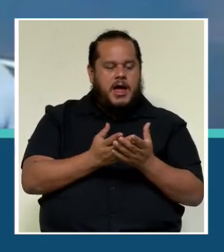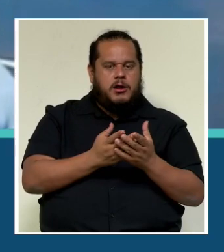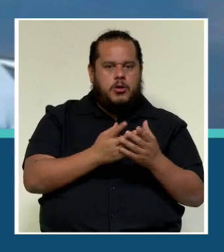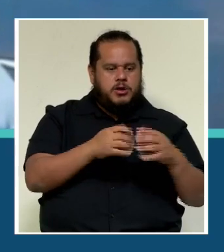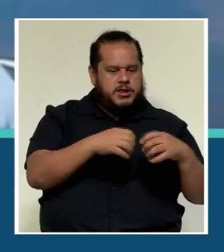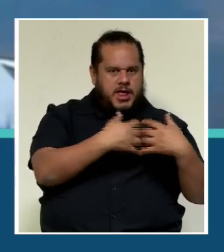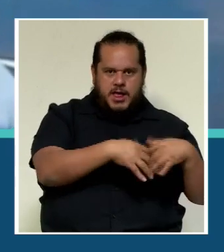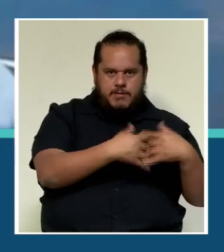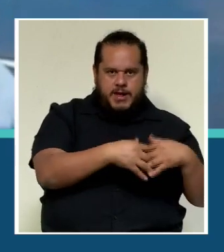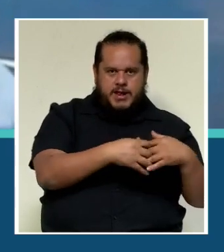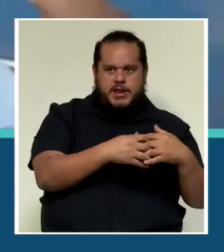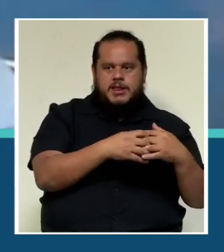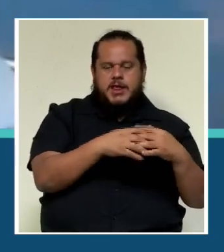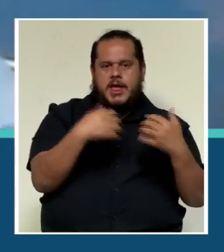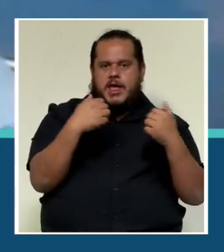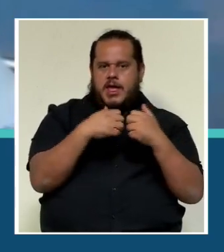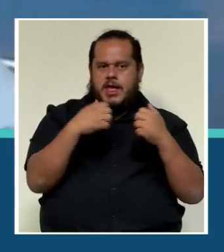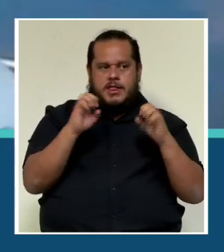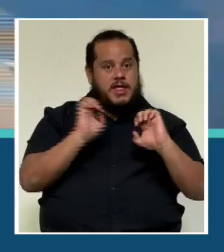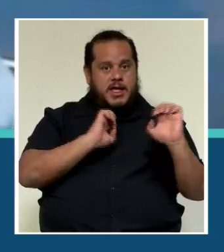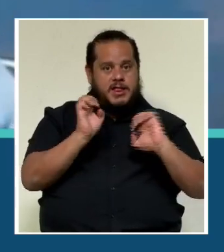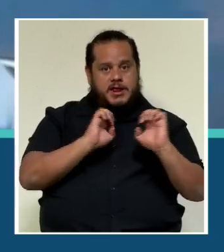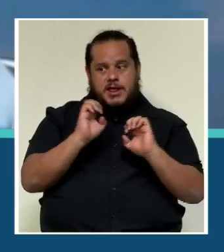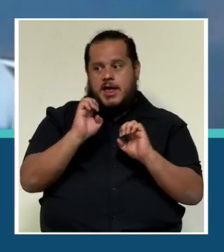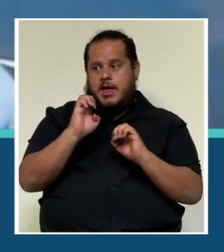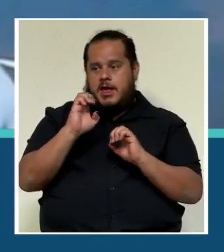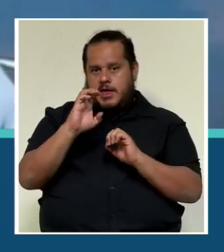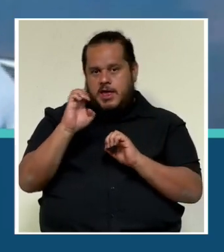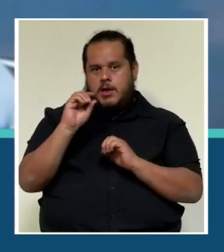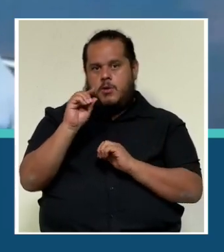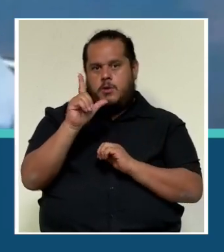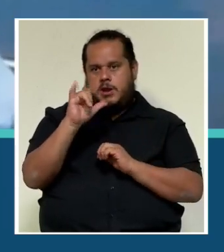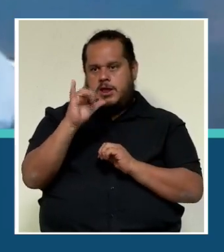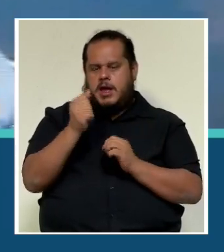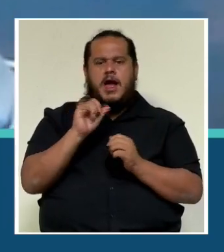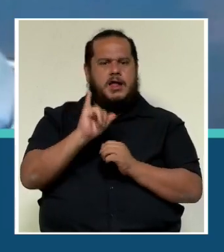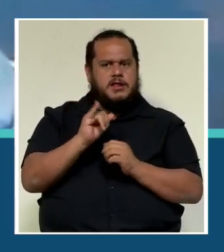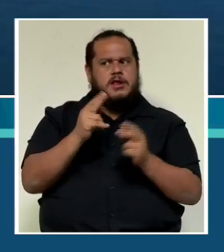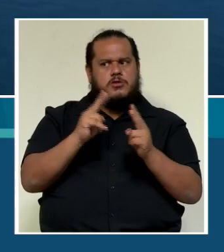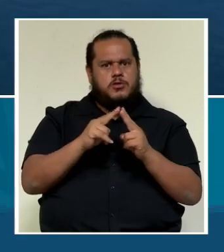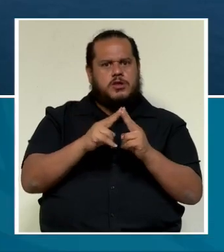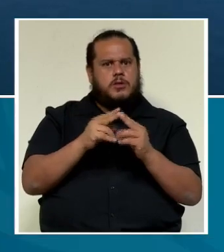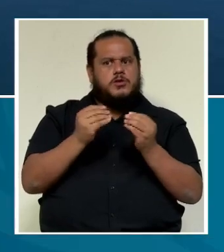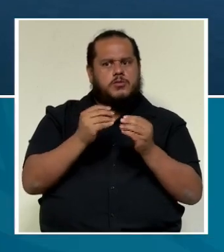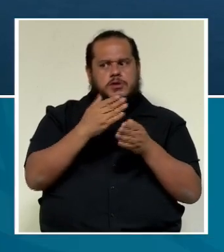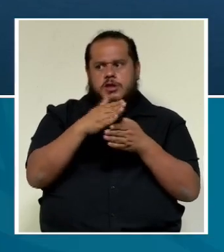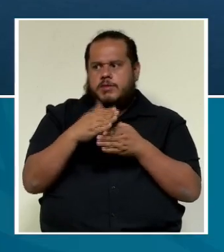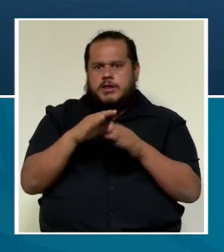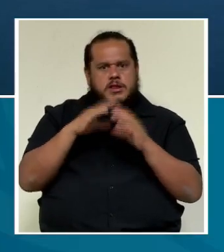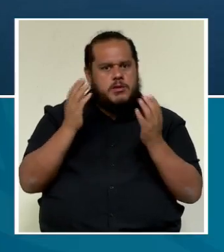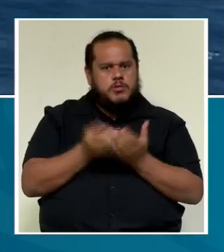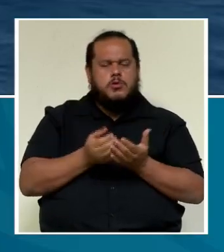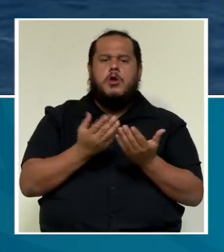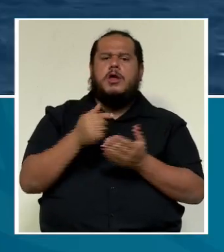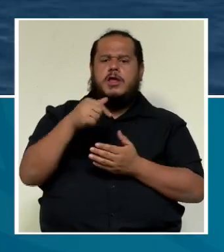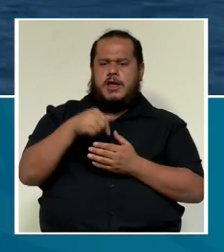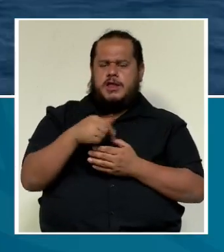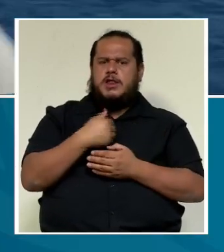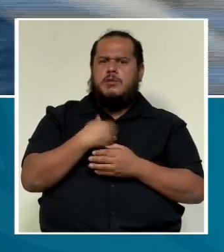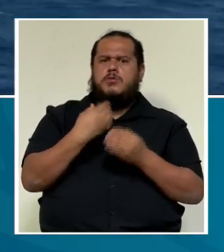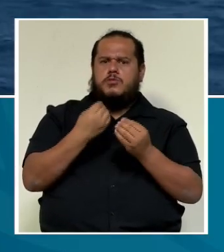eólica, como las conocemos en muchas partes del mundo. Y también en Costa Rica tenemos bastantes plantas